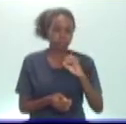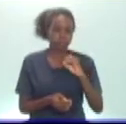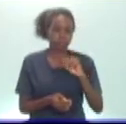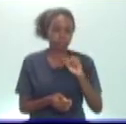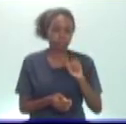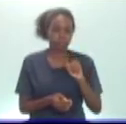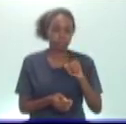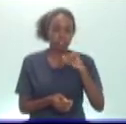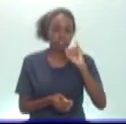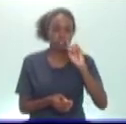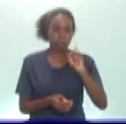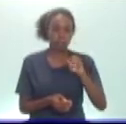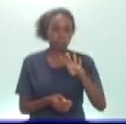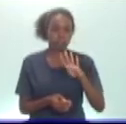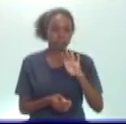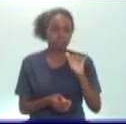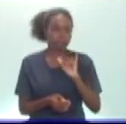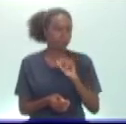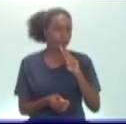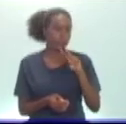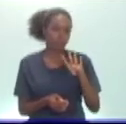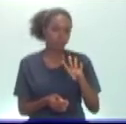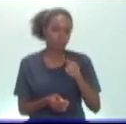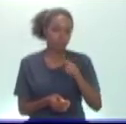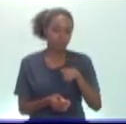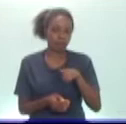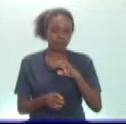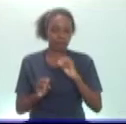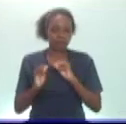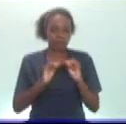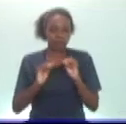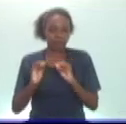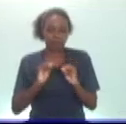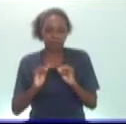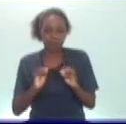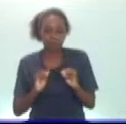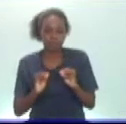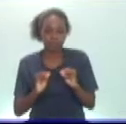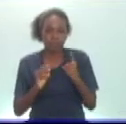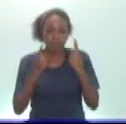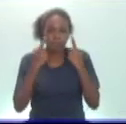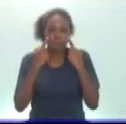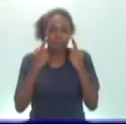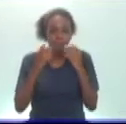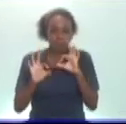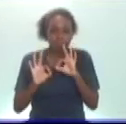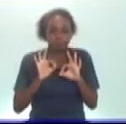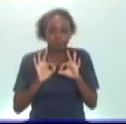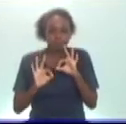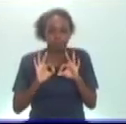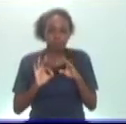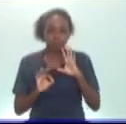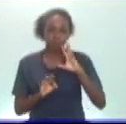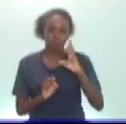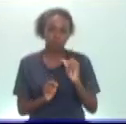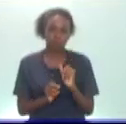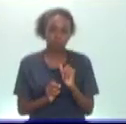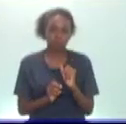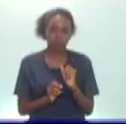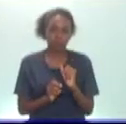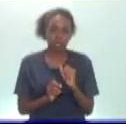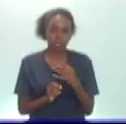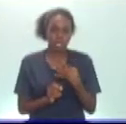por 4 es 24. Fíjense en la colocación de los números, insisto, es importante. Luego de obtener ya los dos